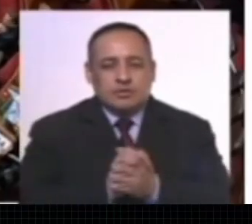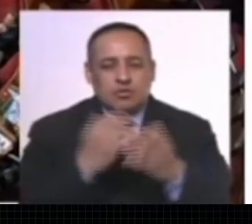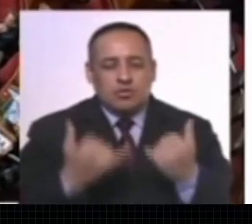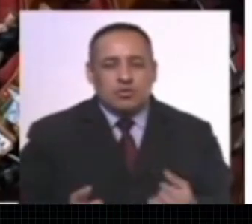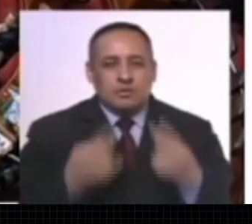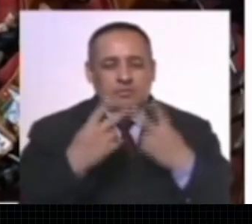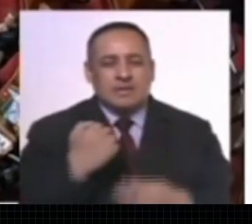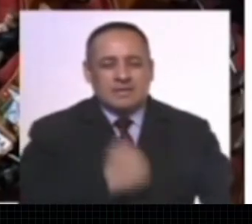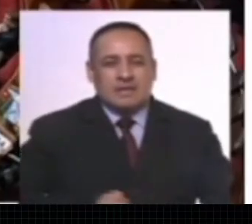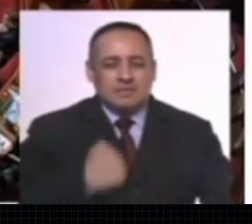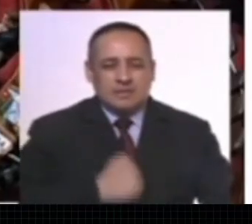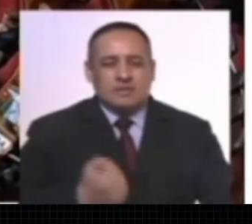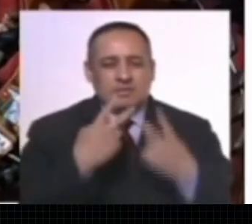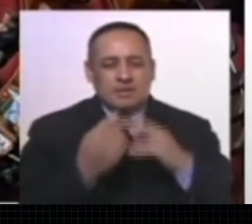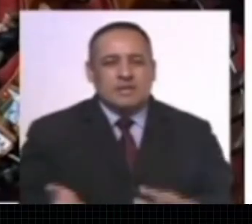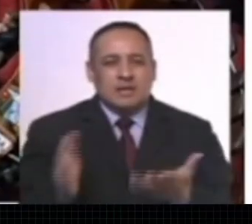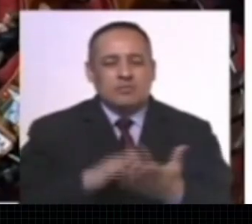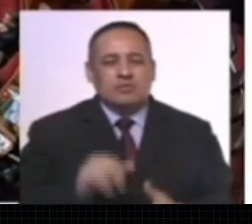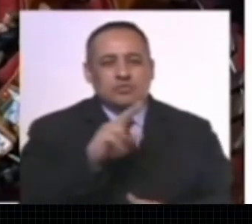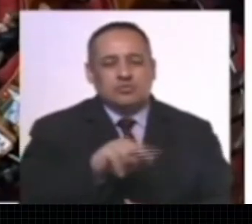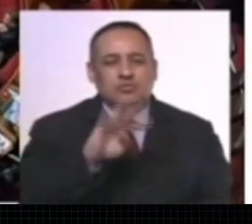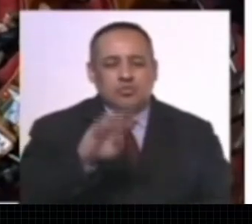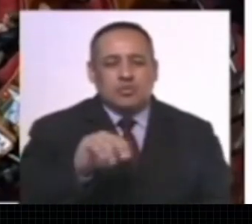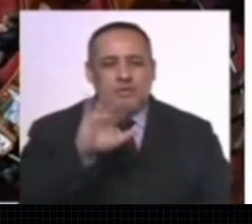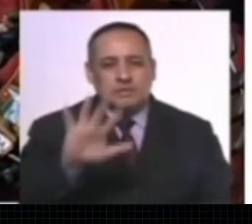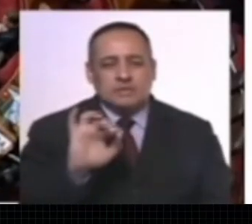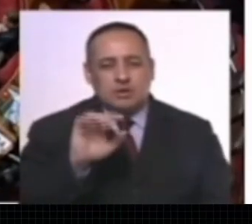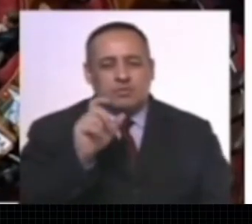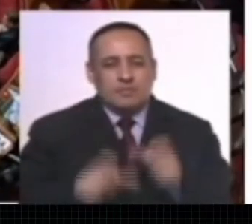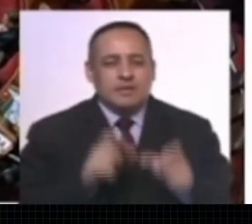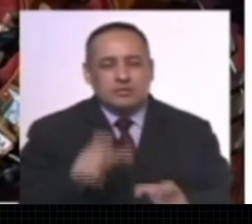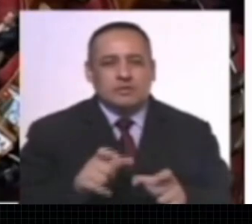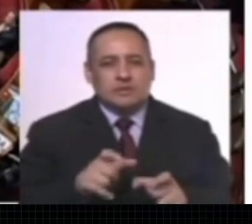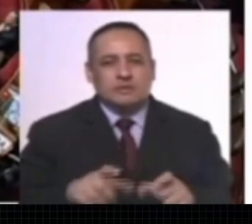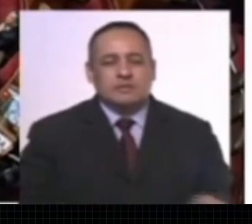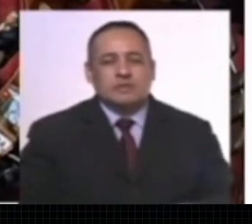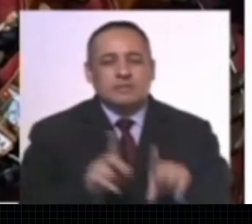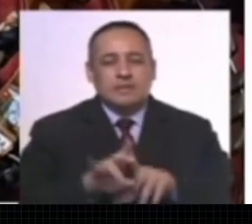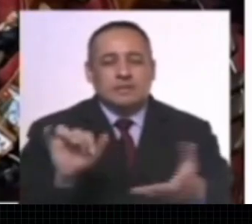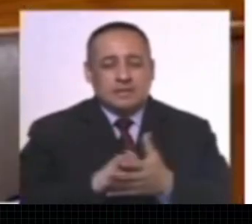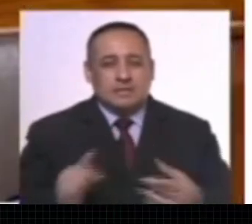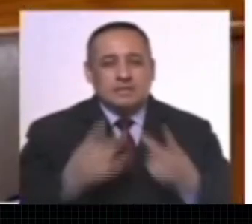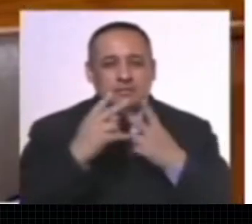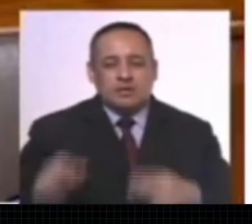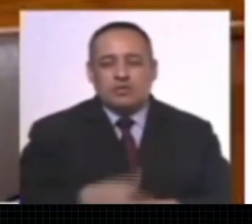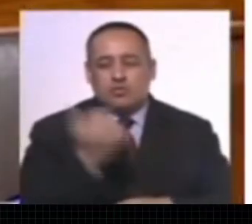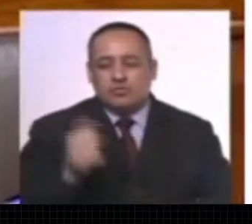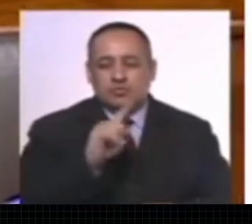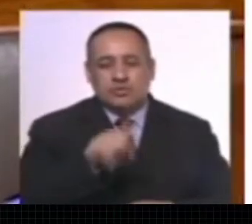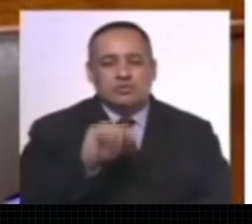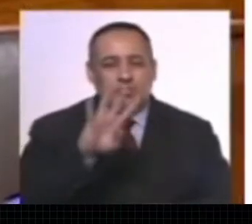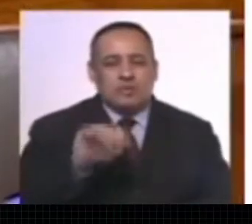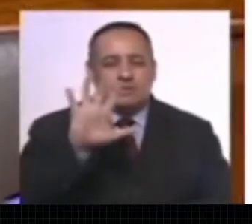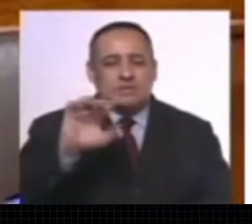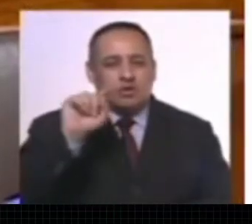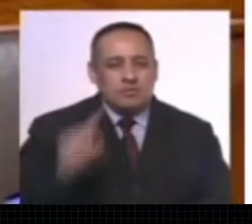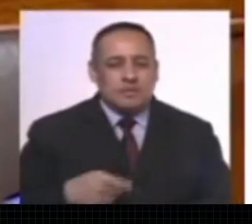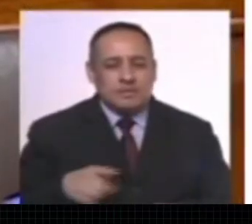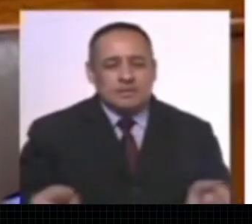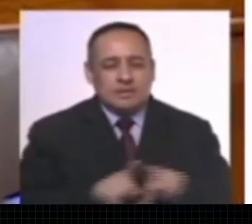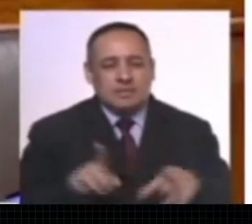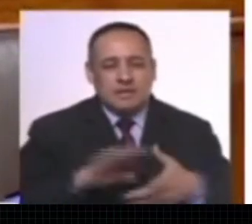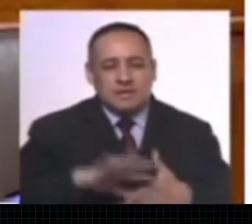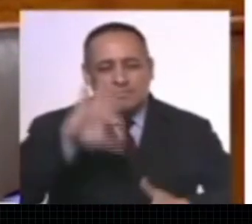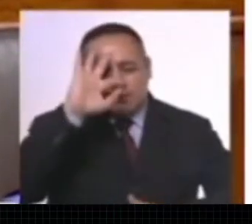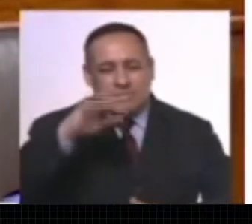Hoy vamos lamentando la muerte de 245 compatriotas, mientras que otros 145.000 están